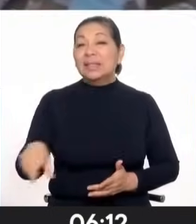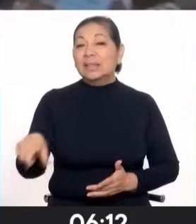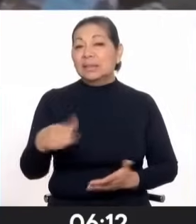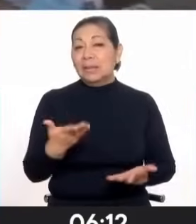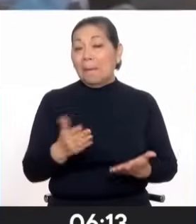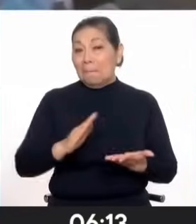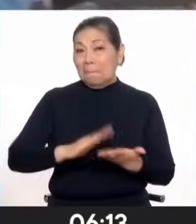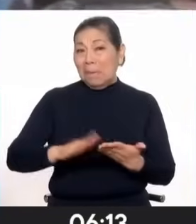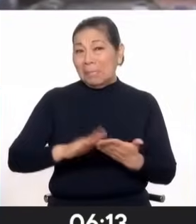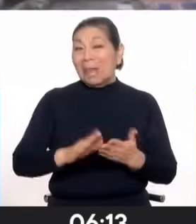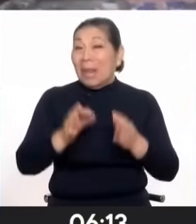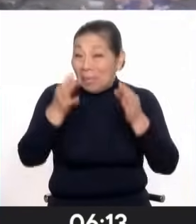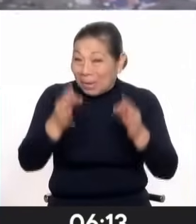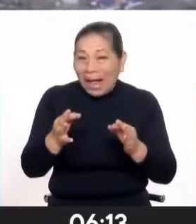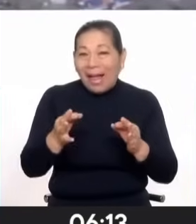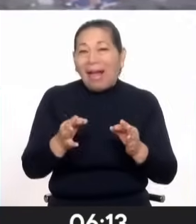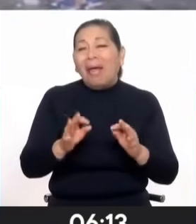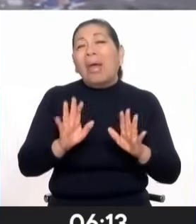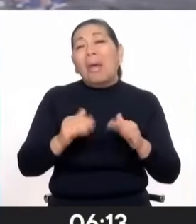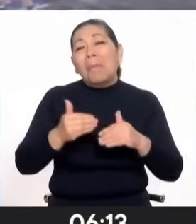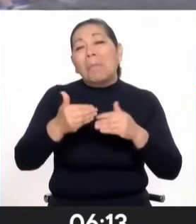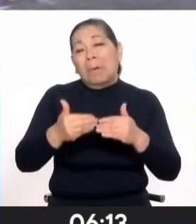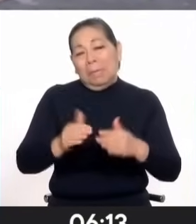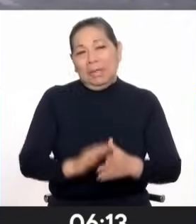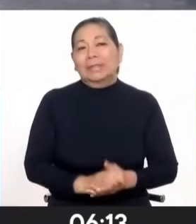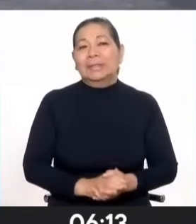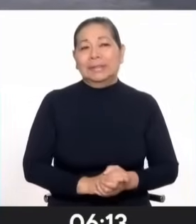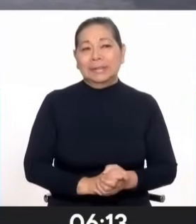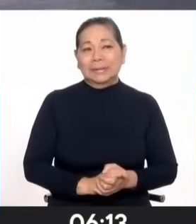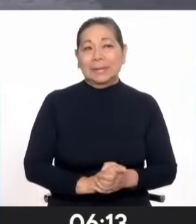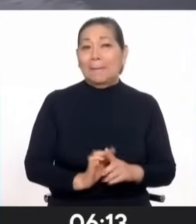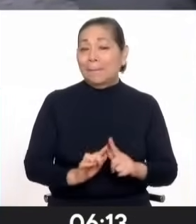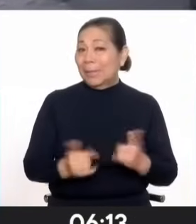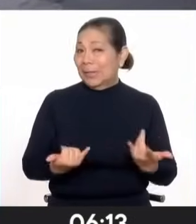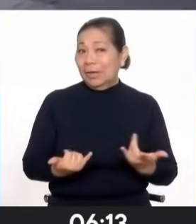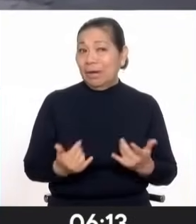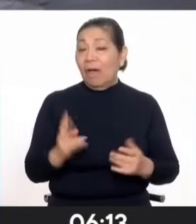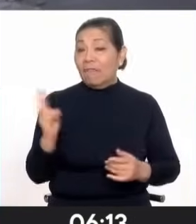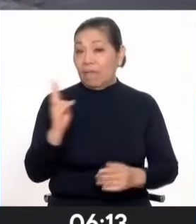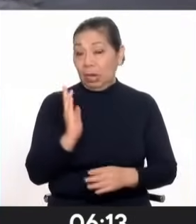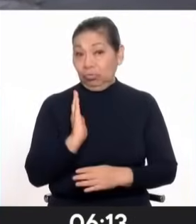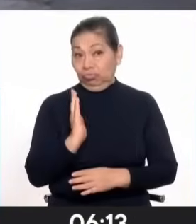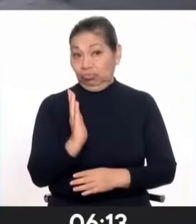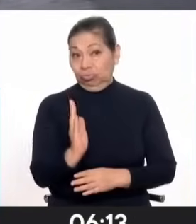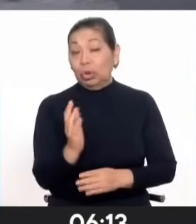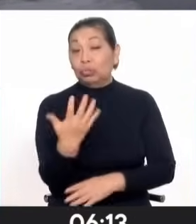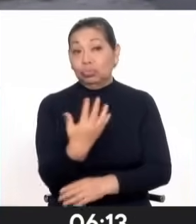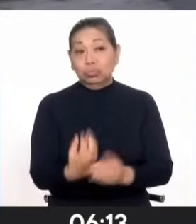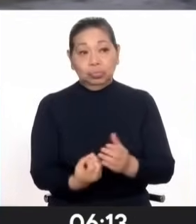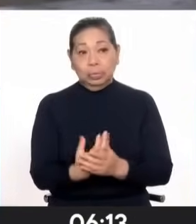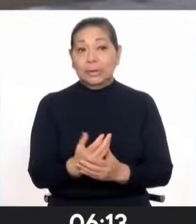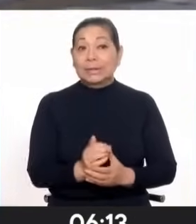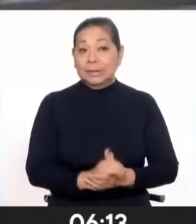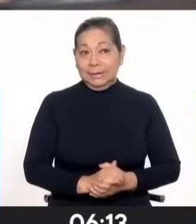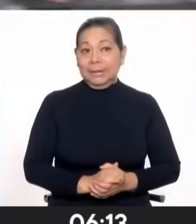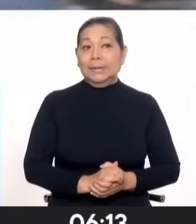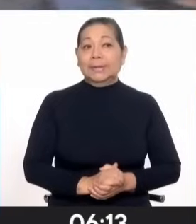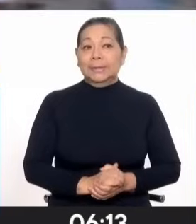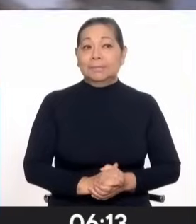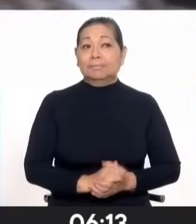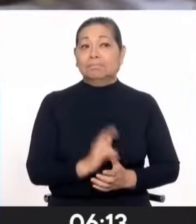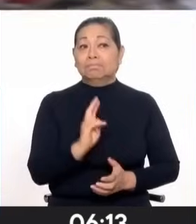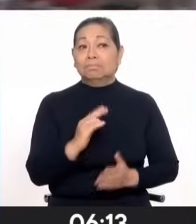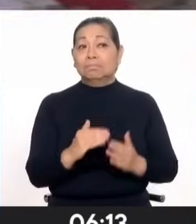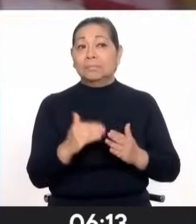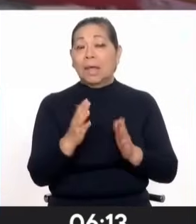forma un permiso provisional según su versión. Tenemos. Pero este era área verde, claramente, ¿verdad? No, debería no haber nada. Sido verde. Porque vemos